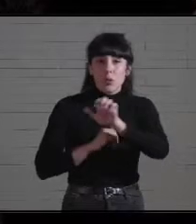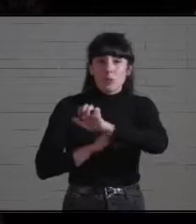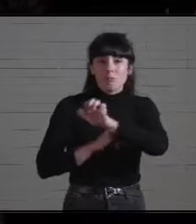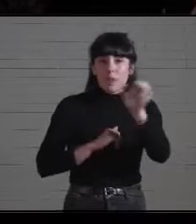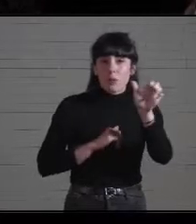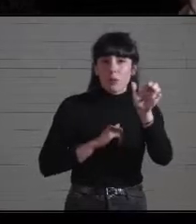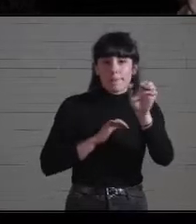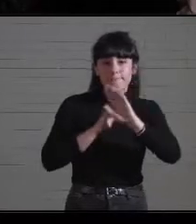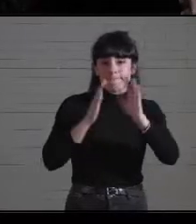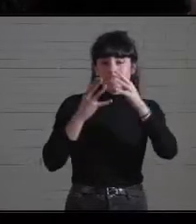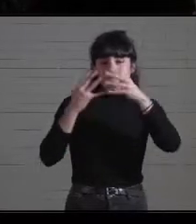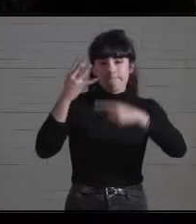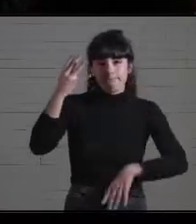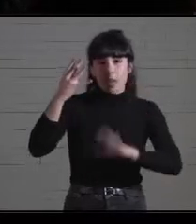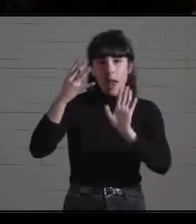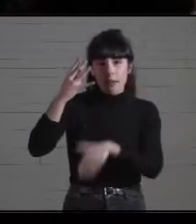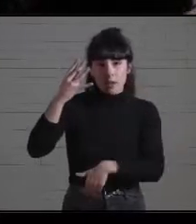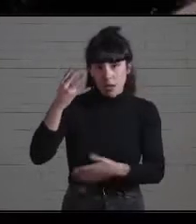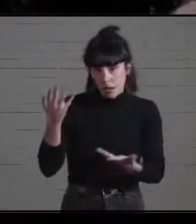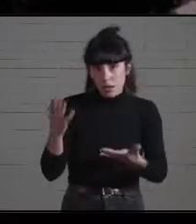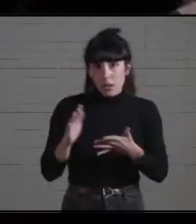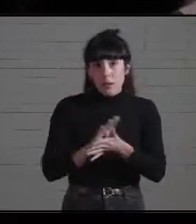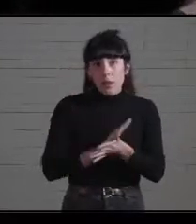la Unión Europea.